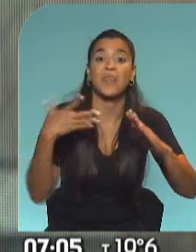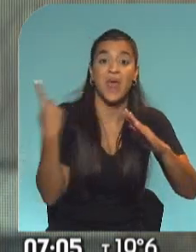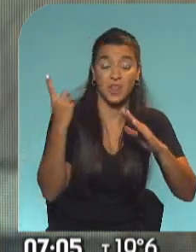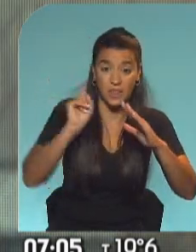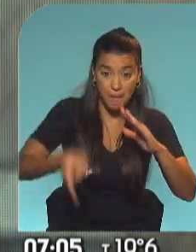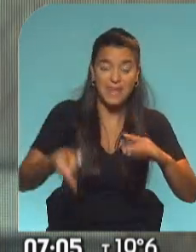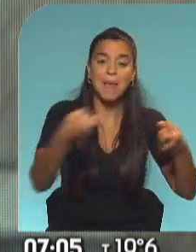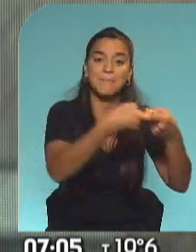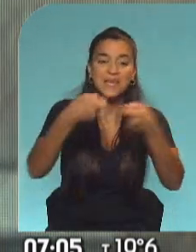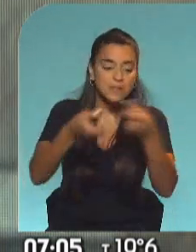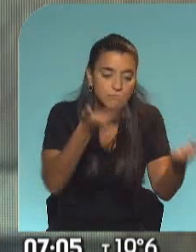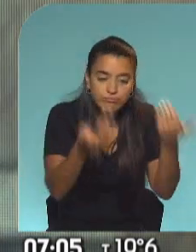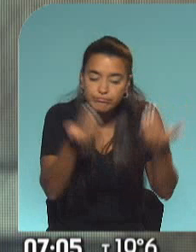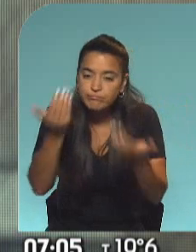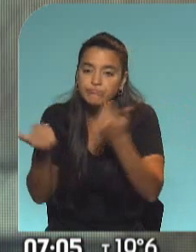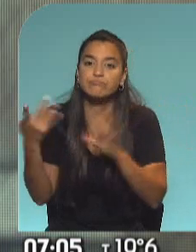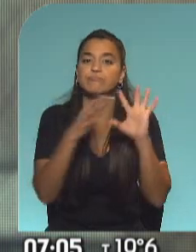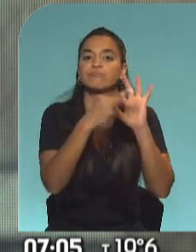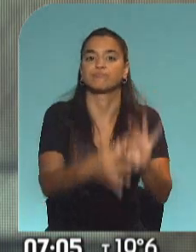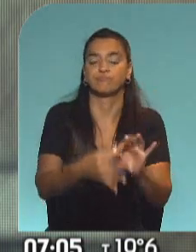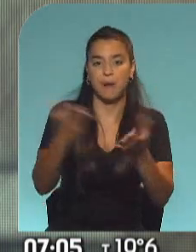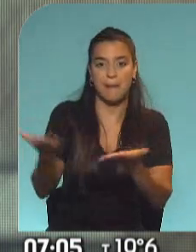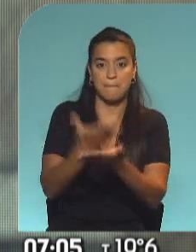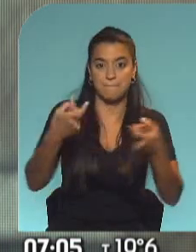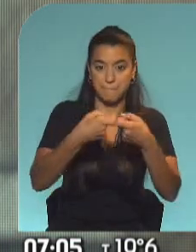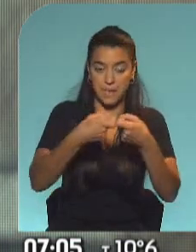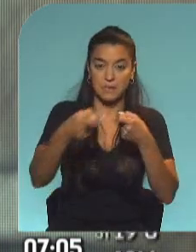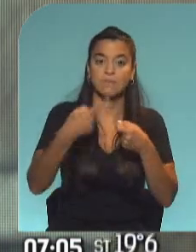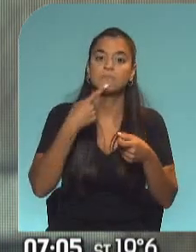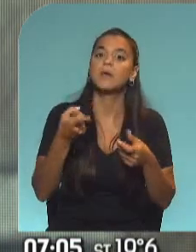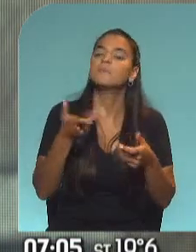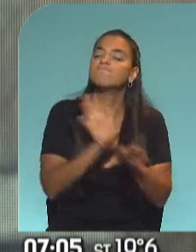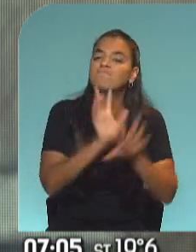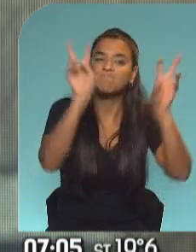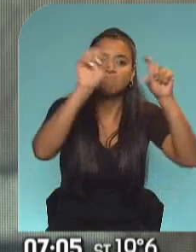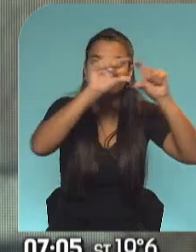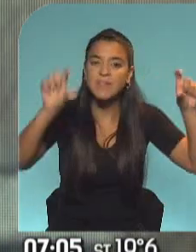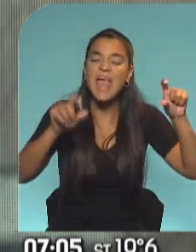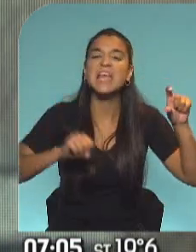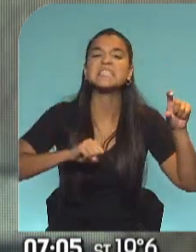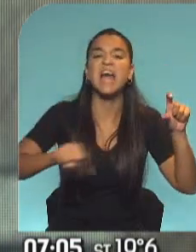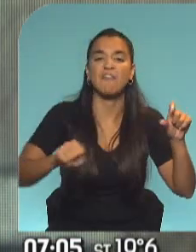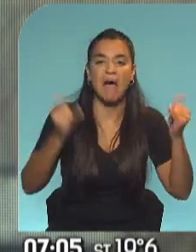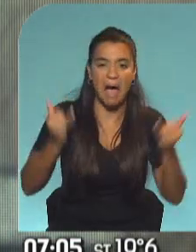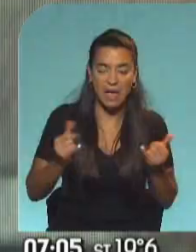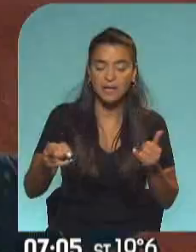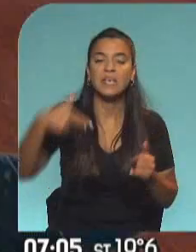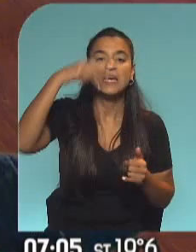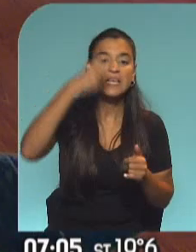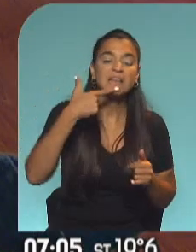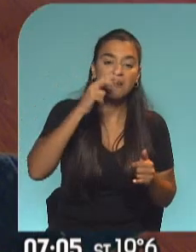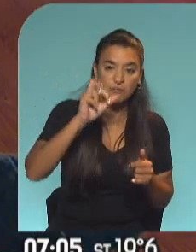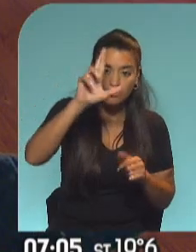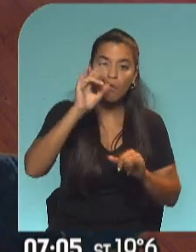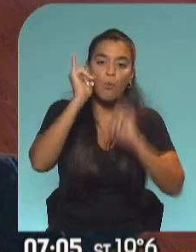también a empresas relacionadas con la compañía agroexportadora. Presunta estafa, esa es la causa judicial y Néstor Expósito está para darnos todos los